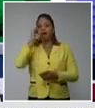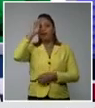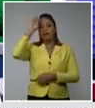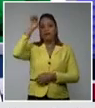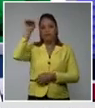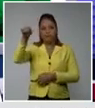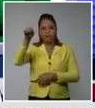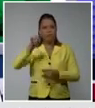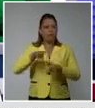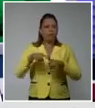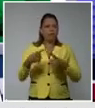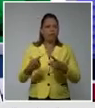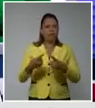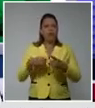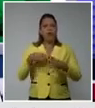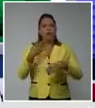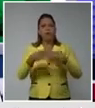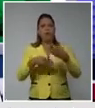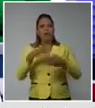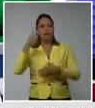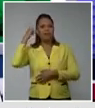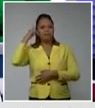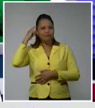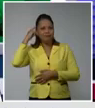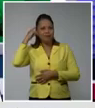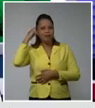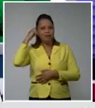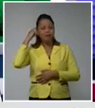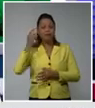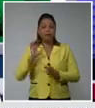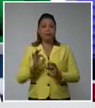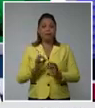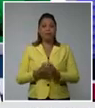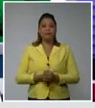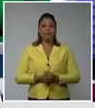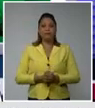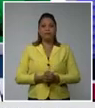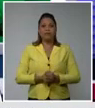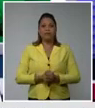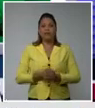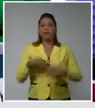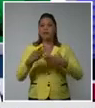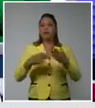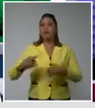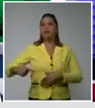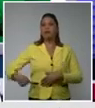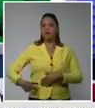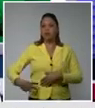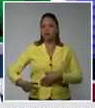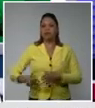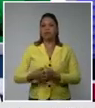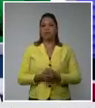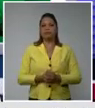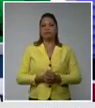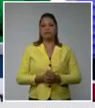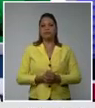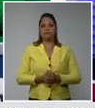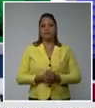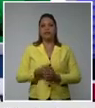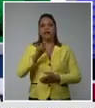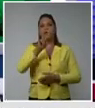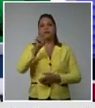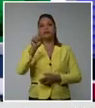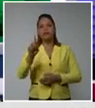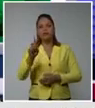un problema urológico, por una sintomatología urológica. El 21 de febrero fue que